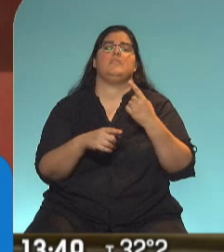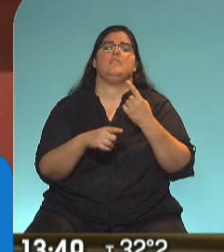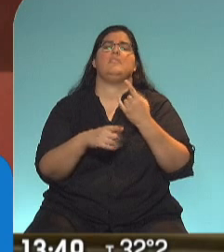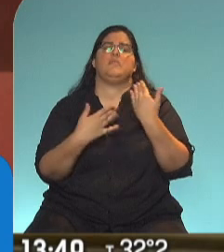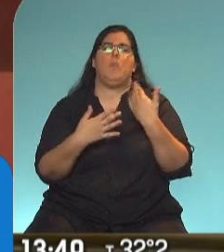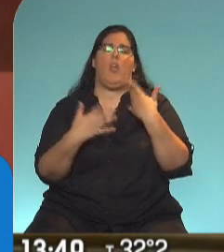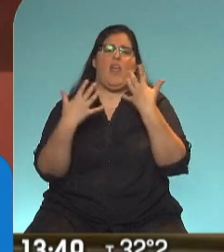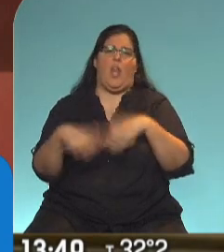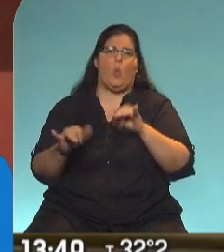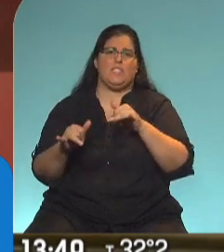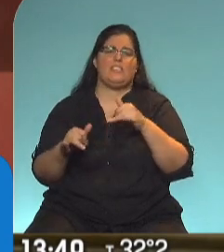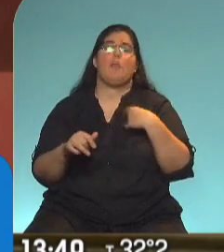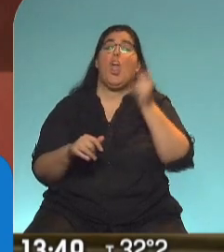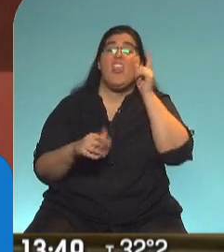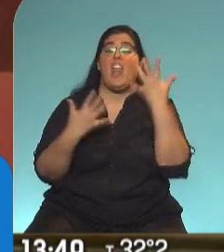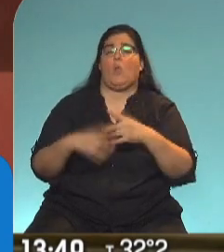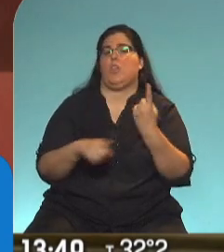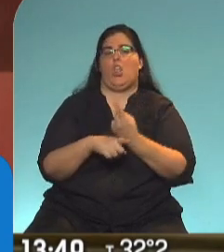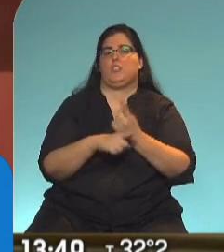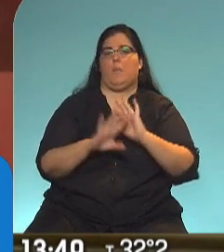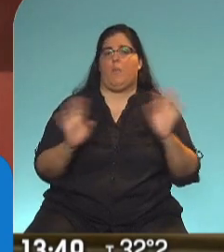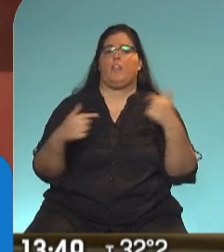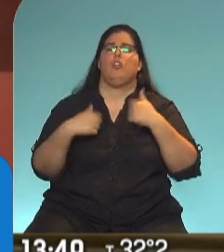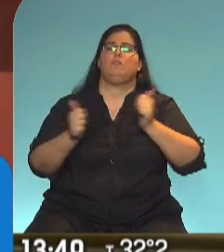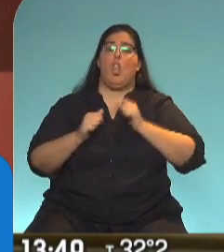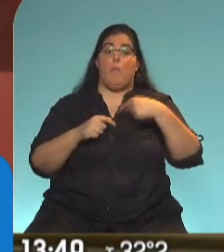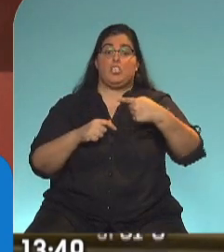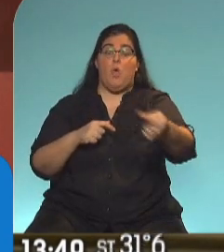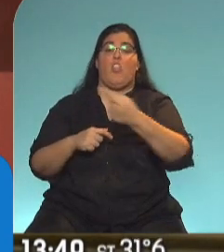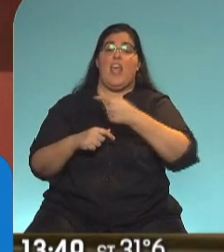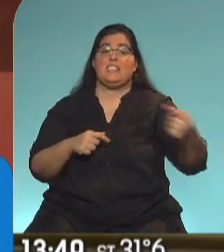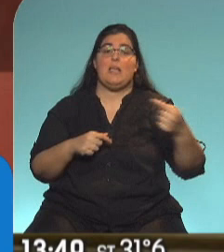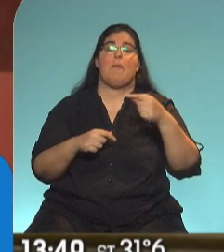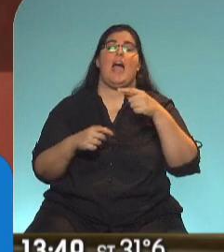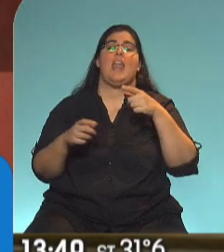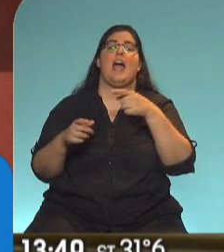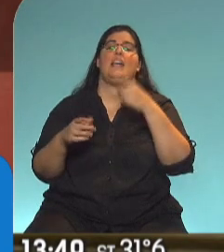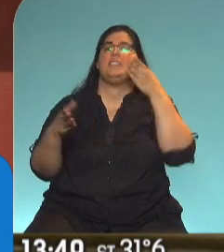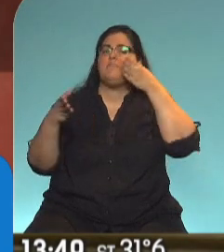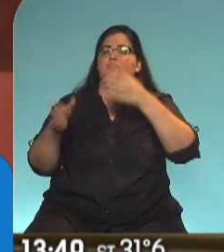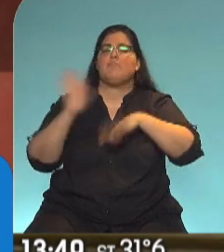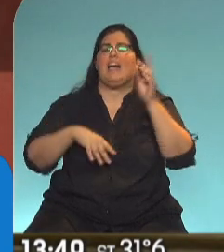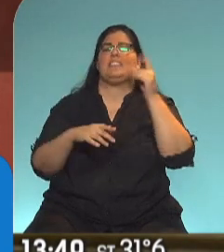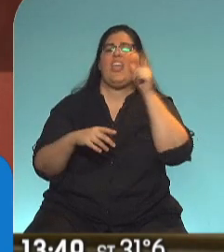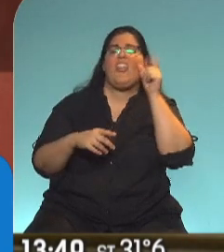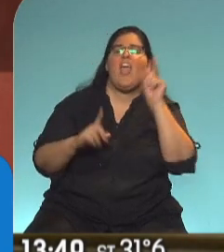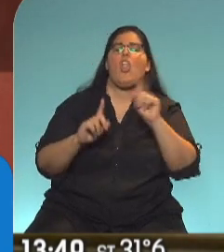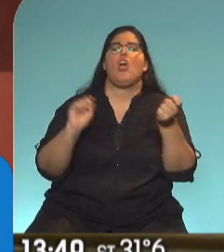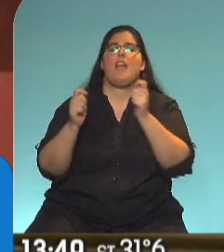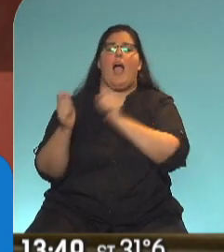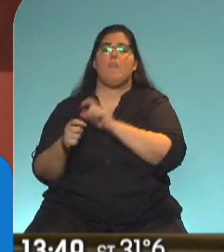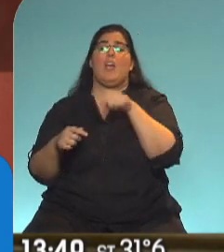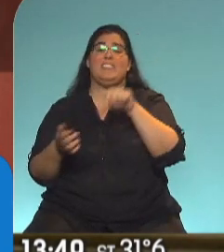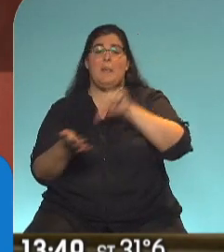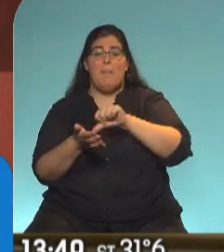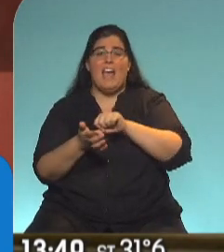rinunciare a un'idea. Mi auguro che nei prossimi giorni, nelle prossime settimane, lei metta al centro le idee e non lo scambio di poltrone, perché il Paese in